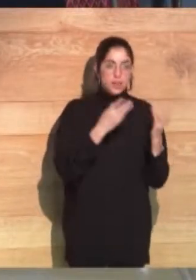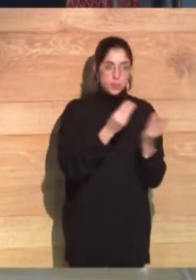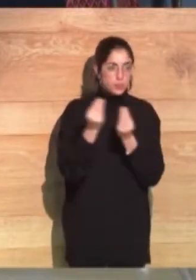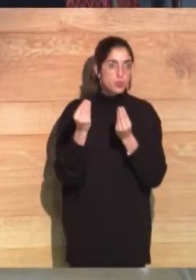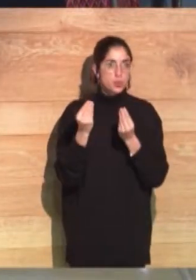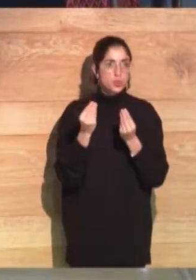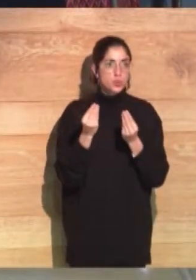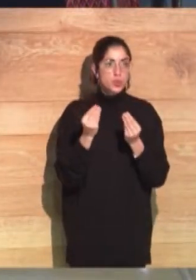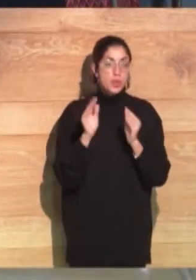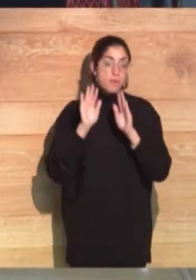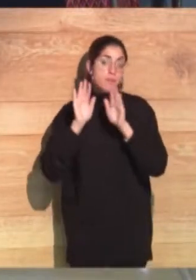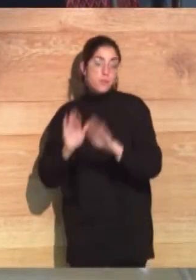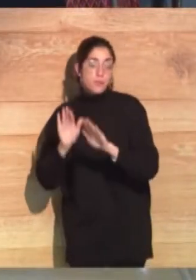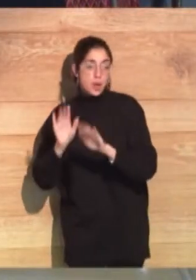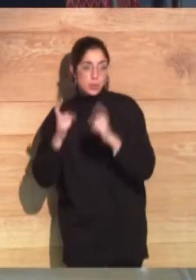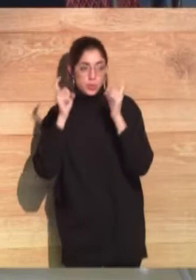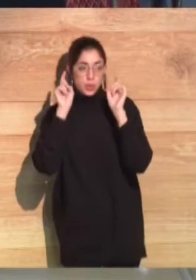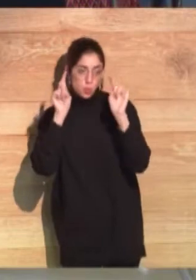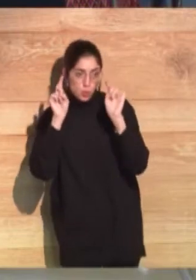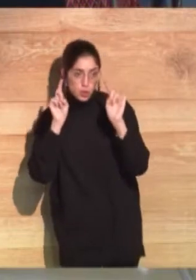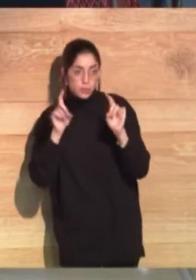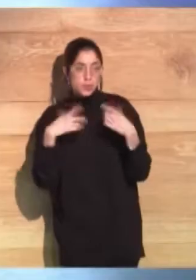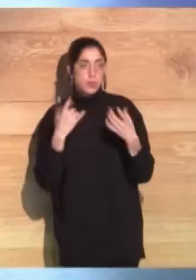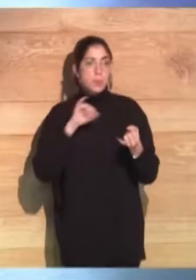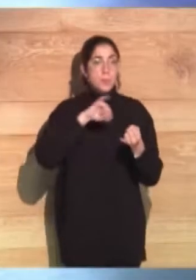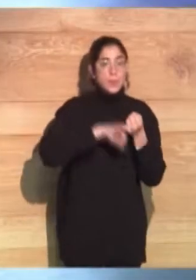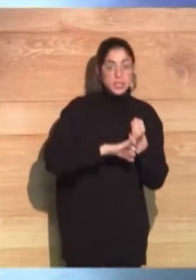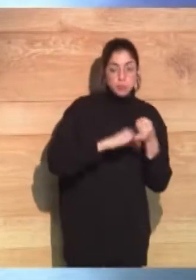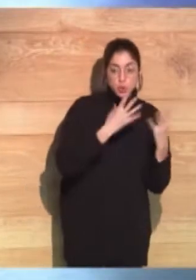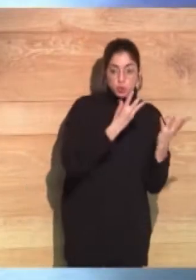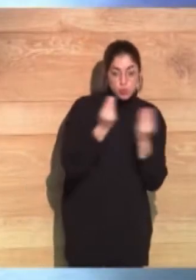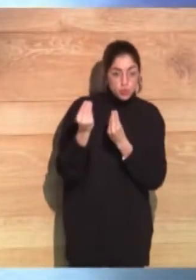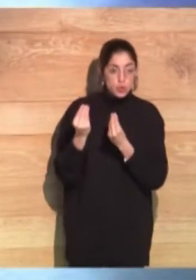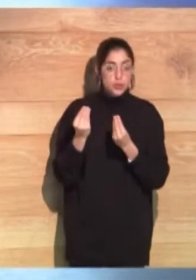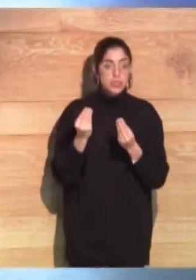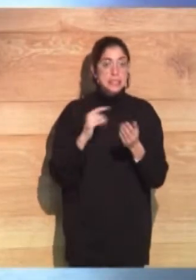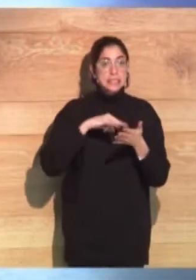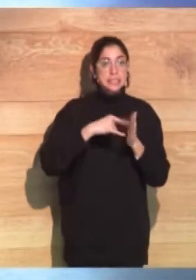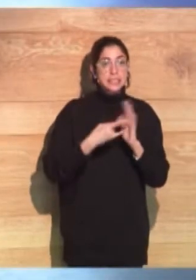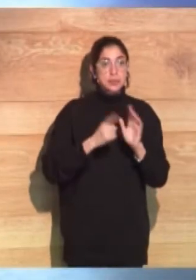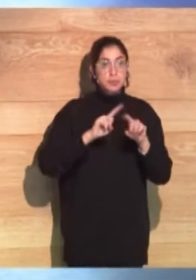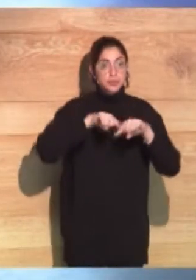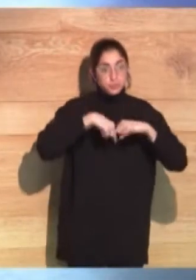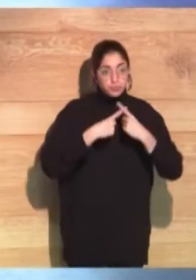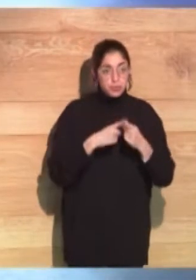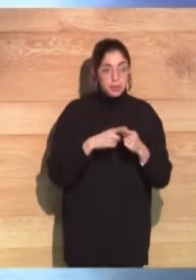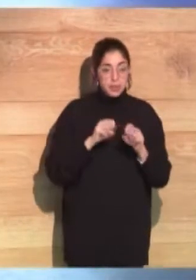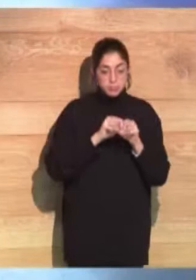de la educación, muchos matrimonios, muchos sistemas familiares extendidos para